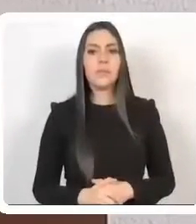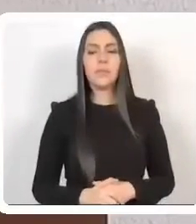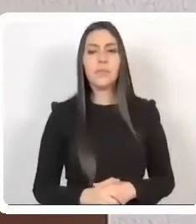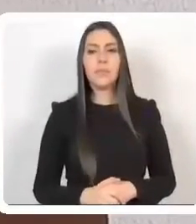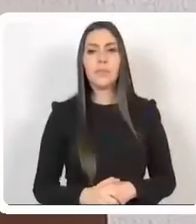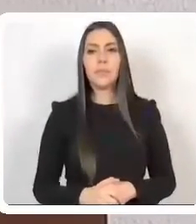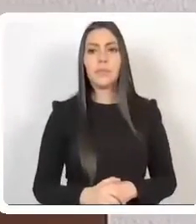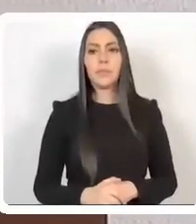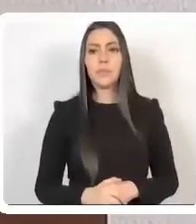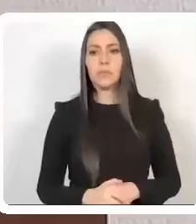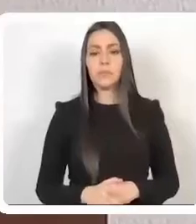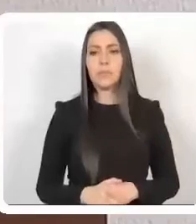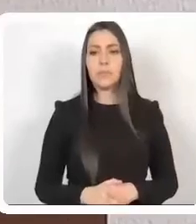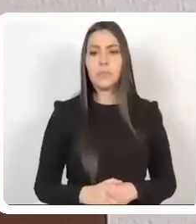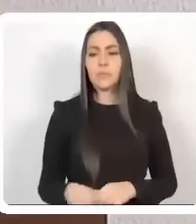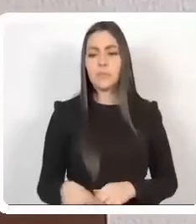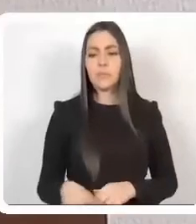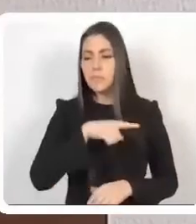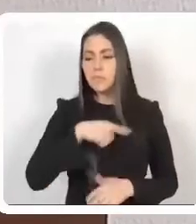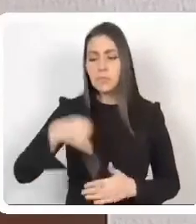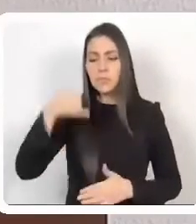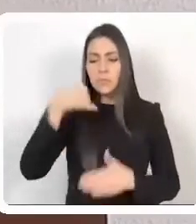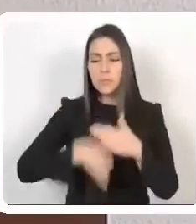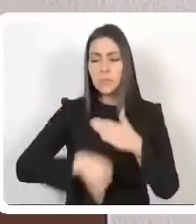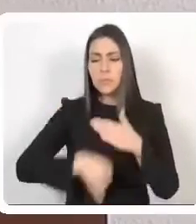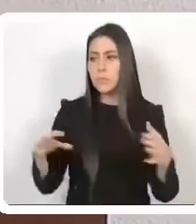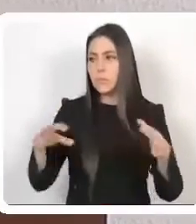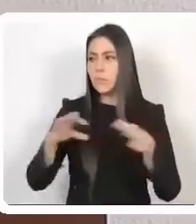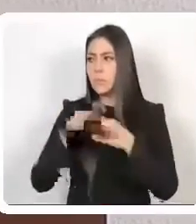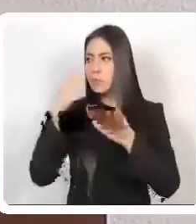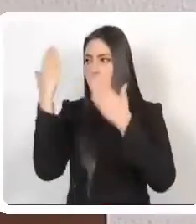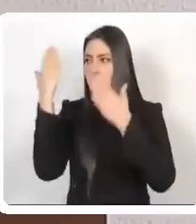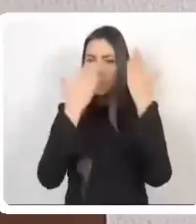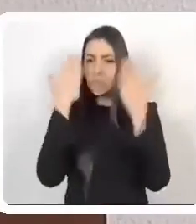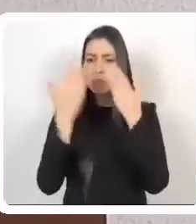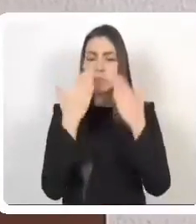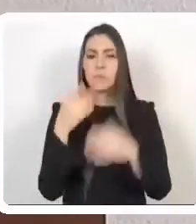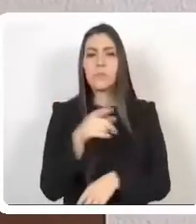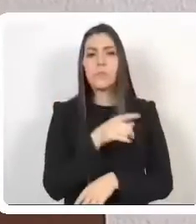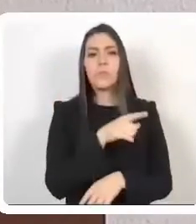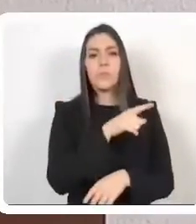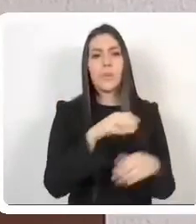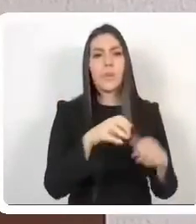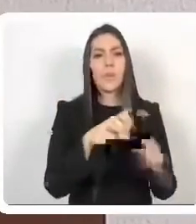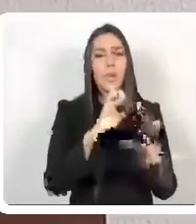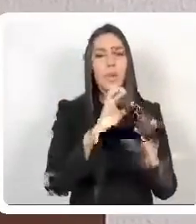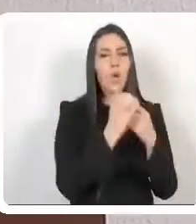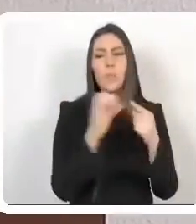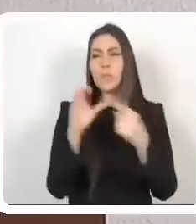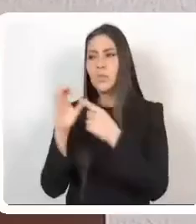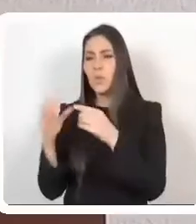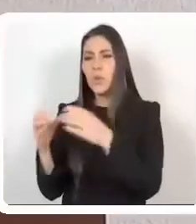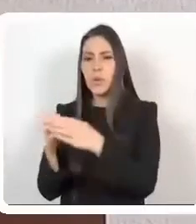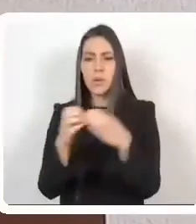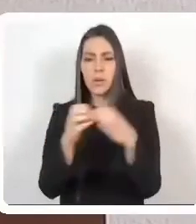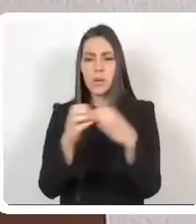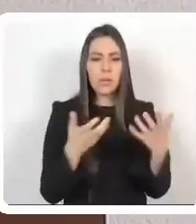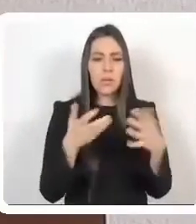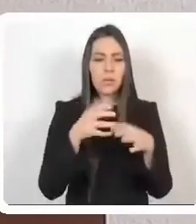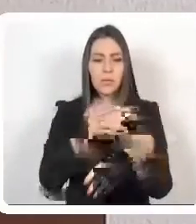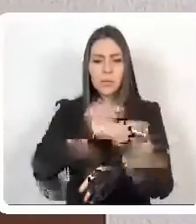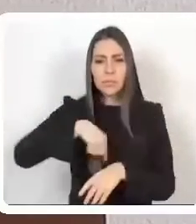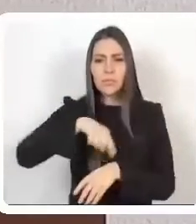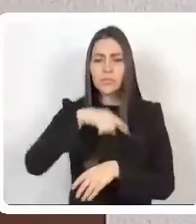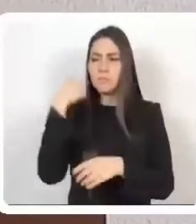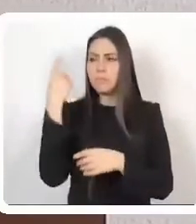Consecuentes con el estudio que llevamos a cabo, las y los integrantes de las comisiones desprendemos que la iniciativa de